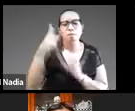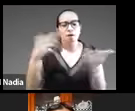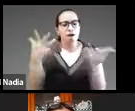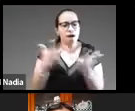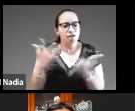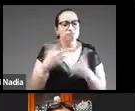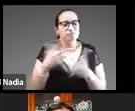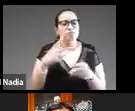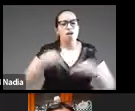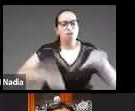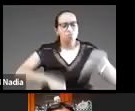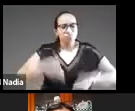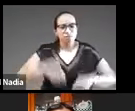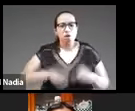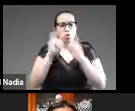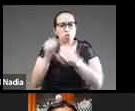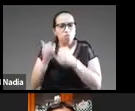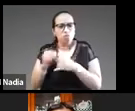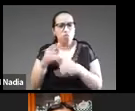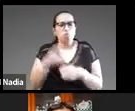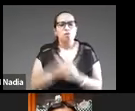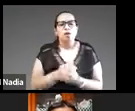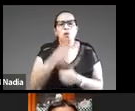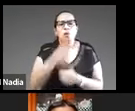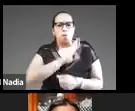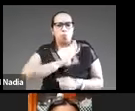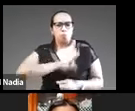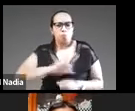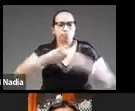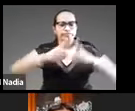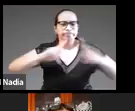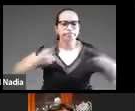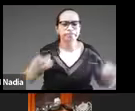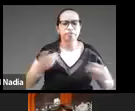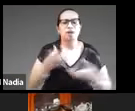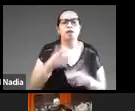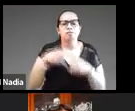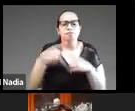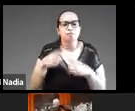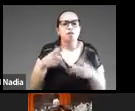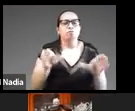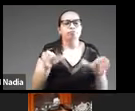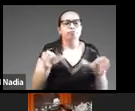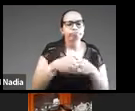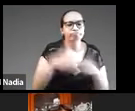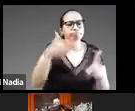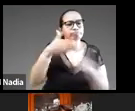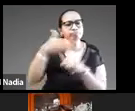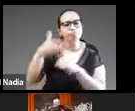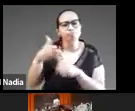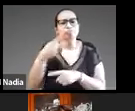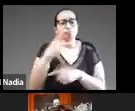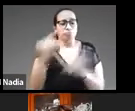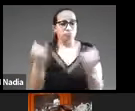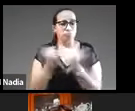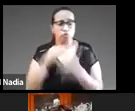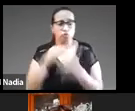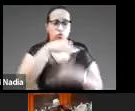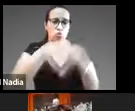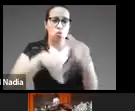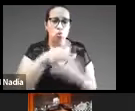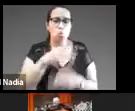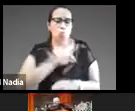acciones individuales que nos permitan desarrollar también acciones colectivas específicas y que todo esto nos permita fortalecer